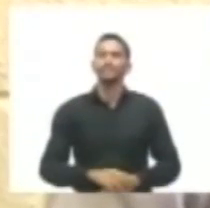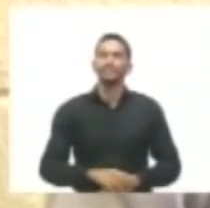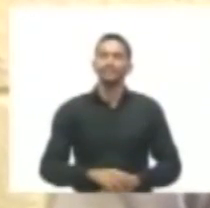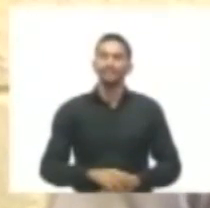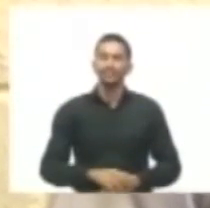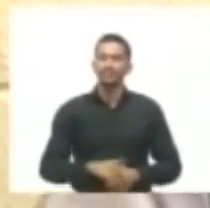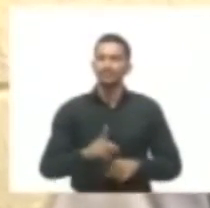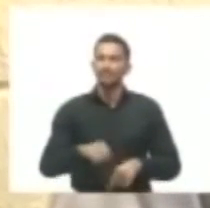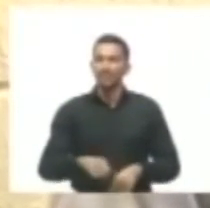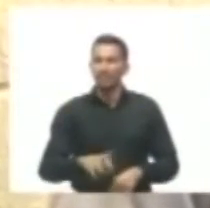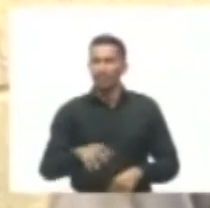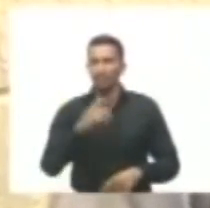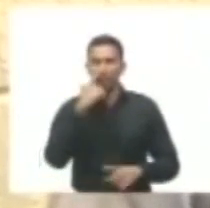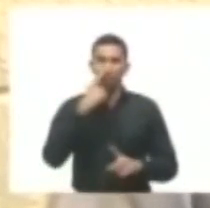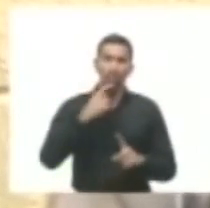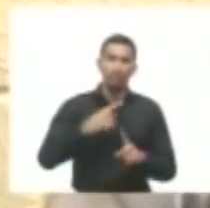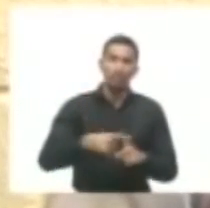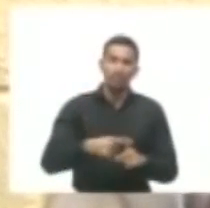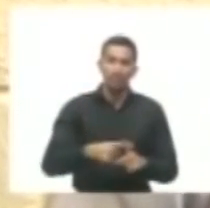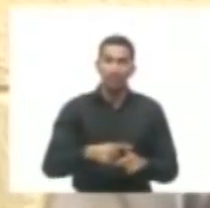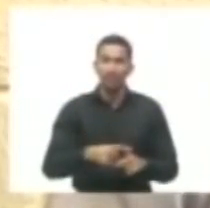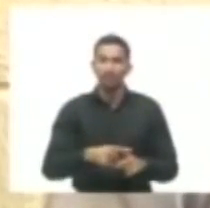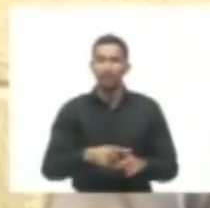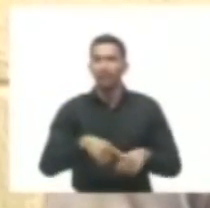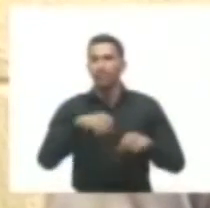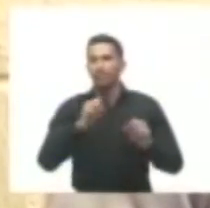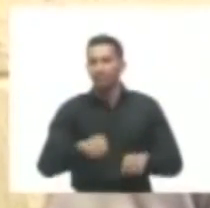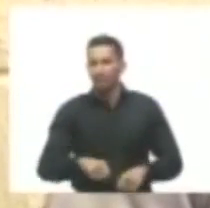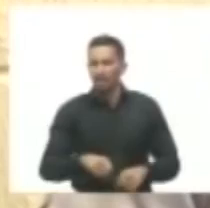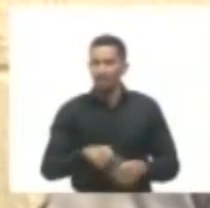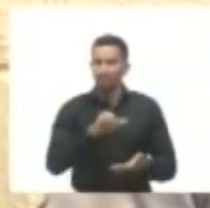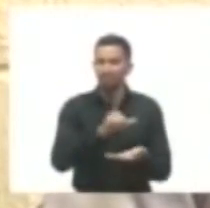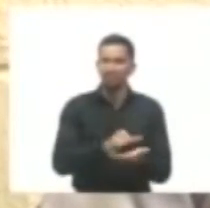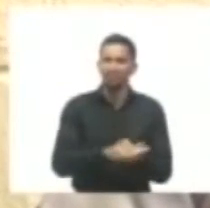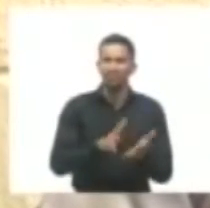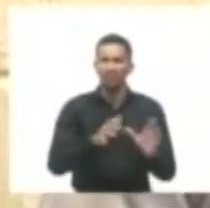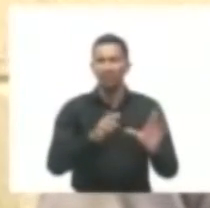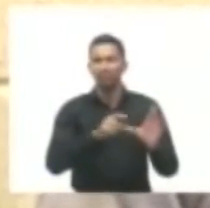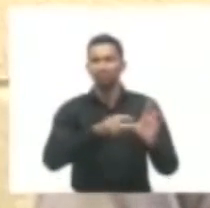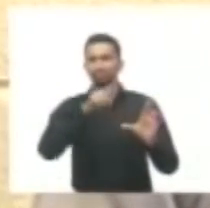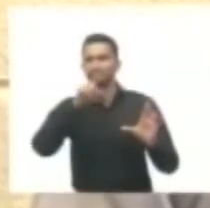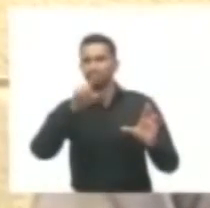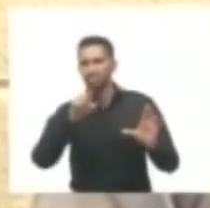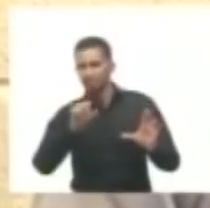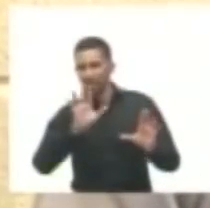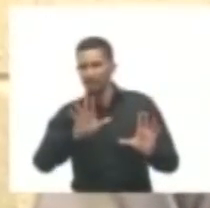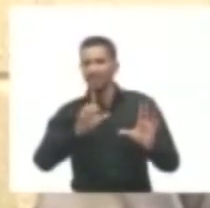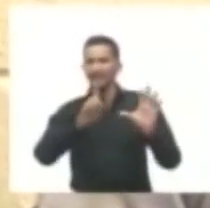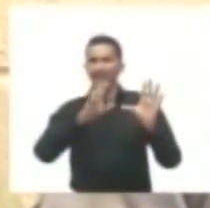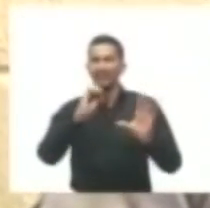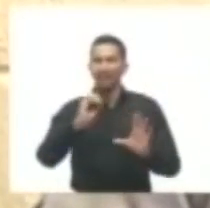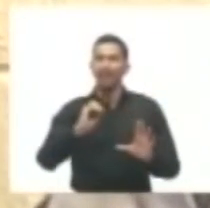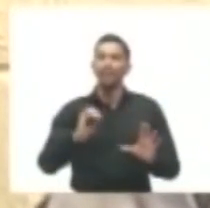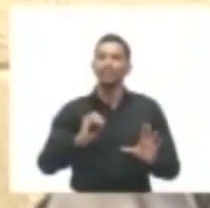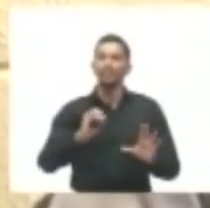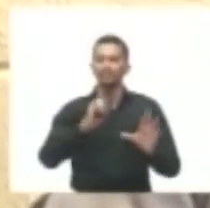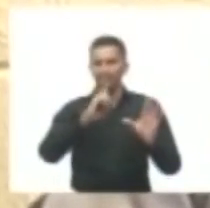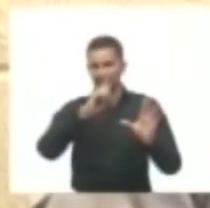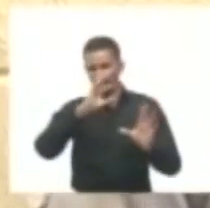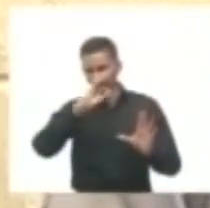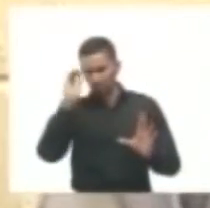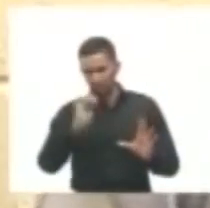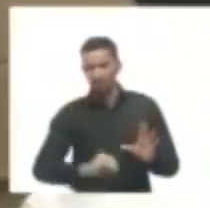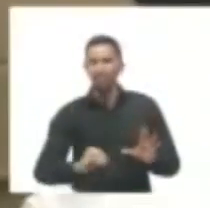En un escenario optimista podría decir que se mantendría en los 60, pero en un escenario pesimista yo podría decir que